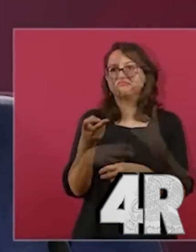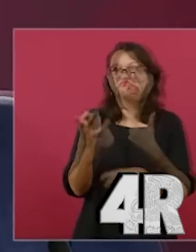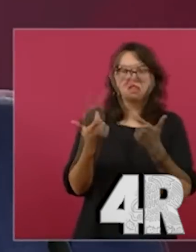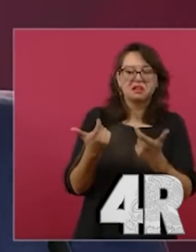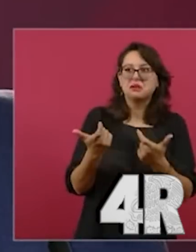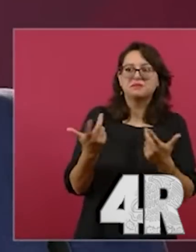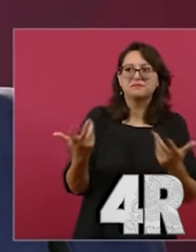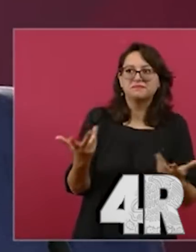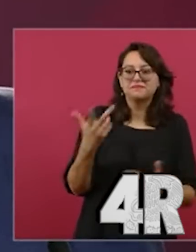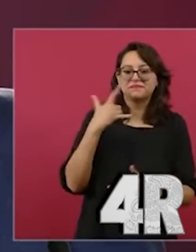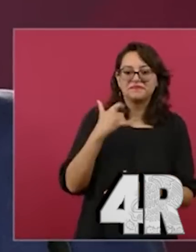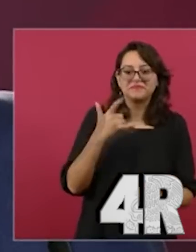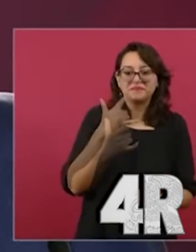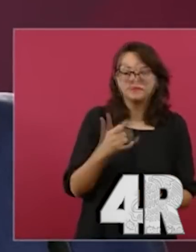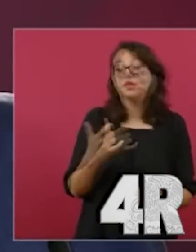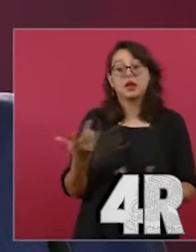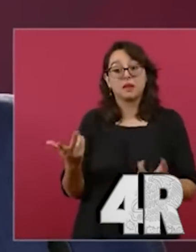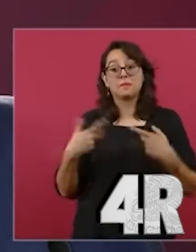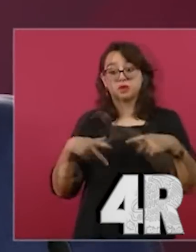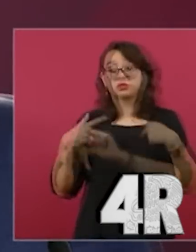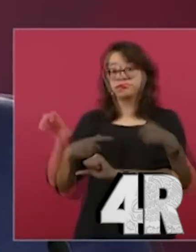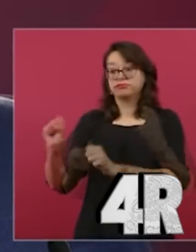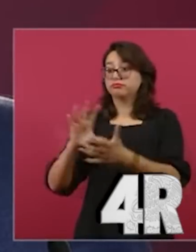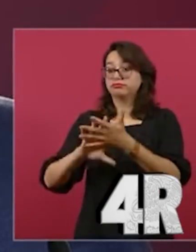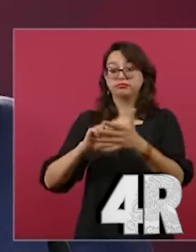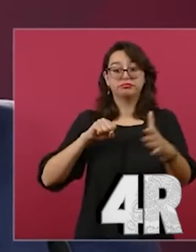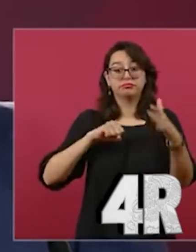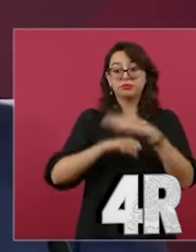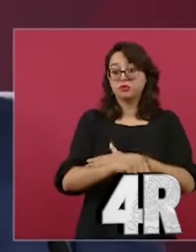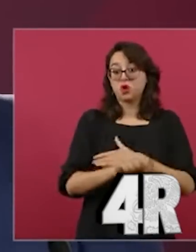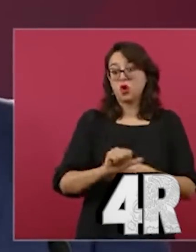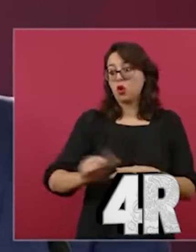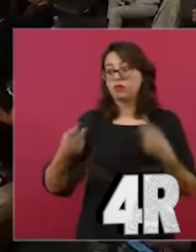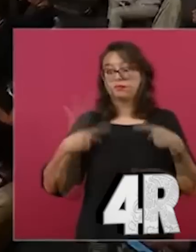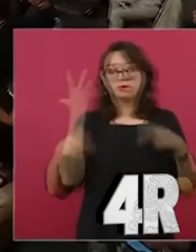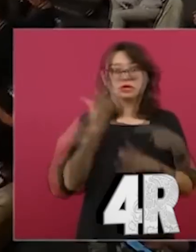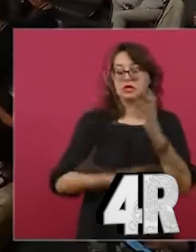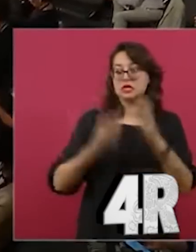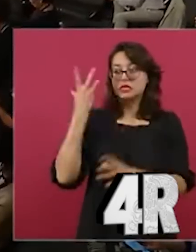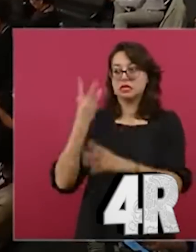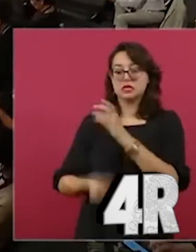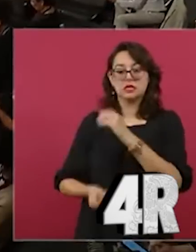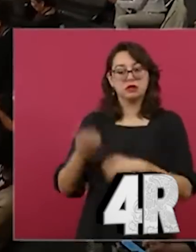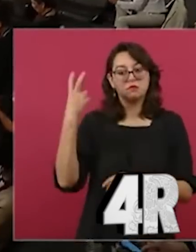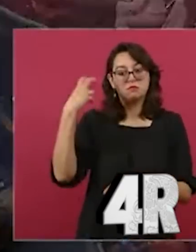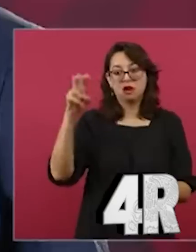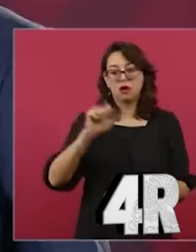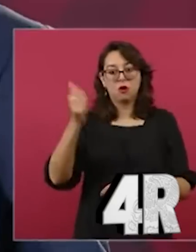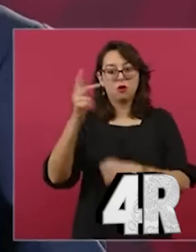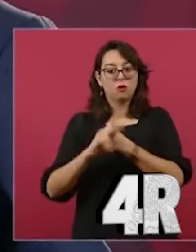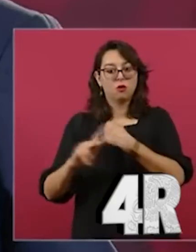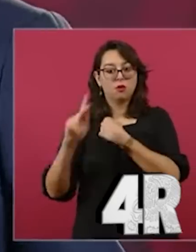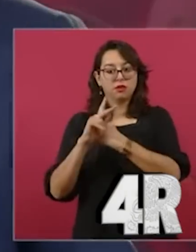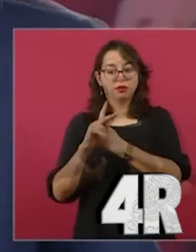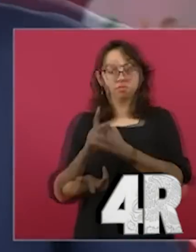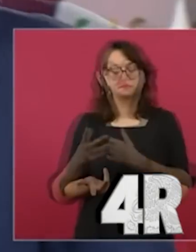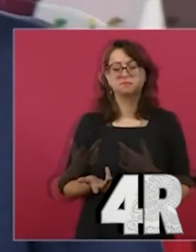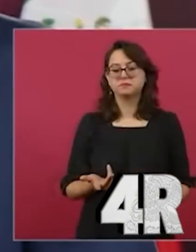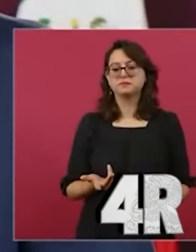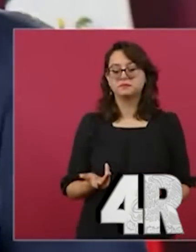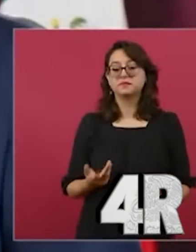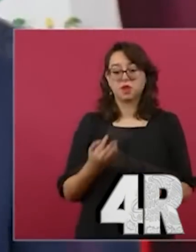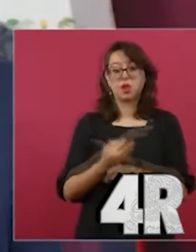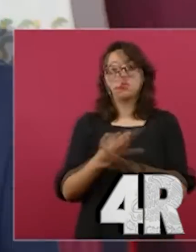prófuga pero no vamos a dejar el tema vamos a aclararlo que se conozca bien porque también nuestros adversarios